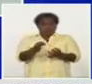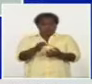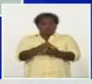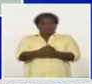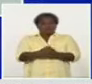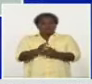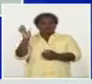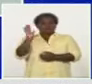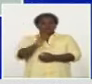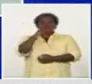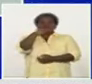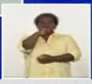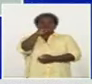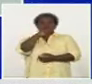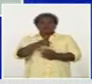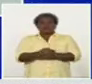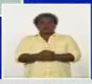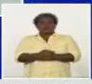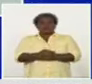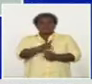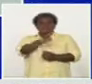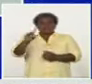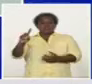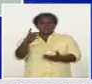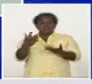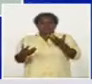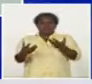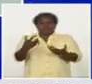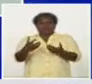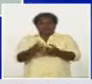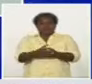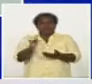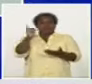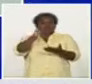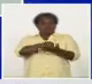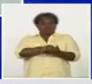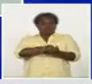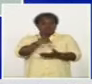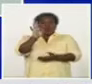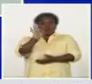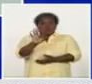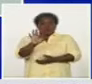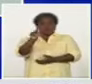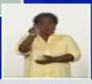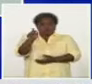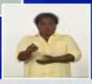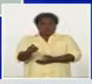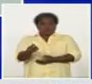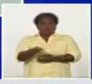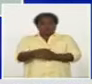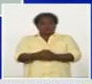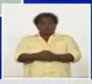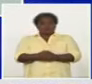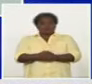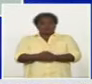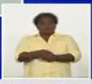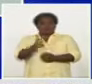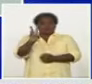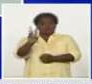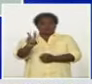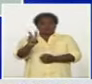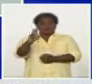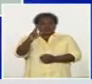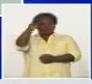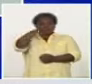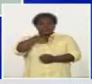procedente de Rusia. En Cienfuegos se diagnostican 8 casos importados, 2 de Abreu,